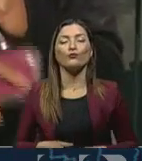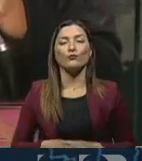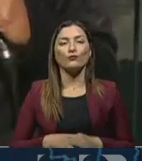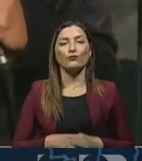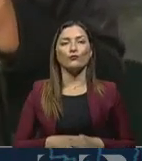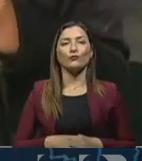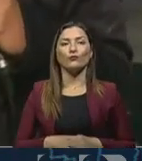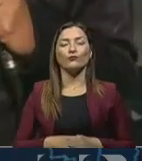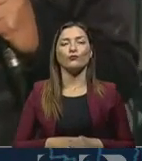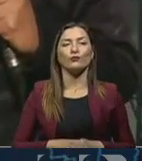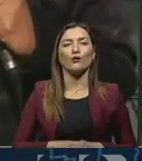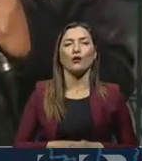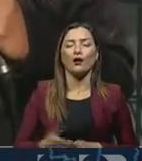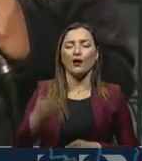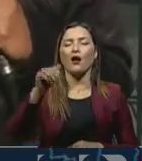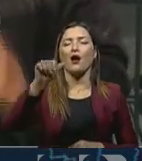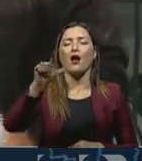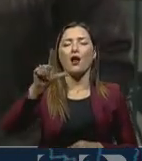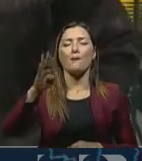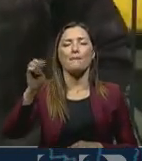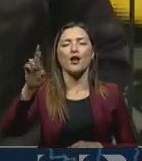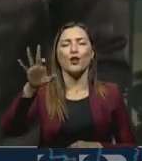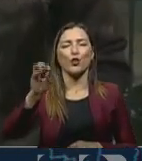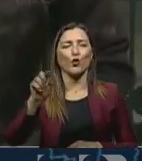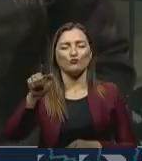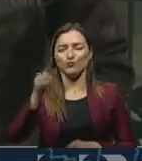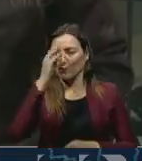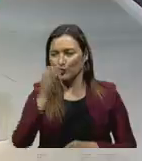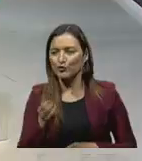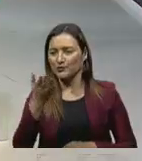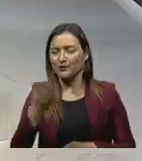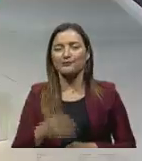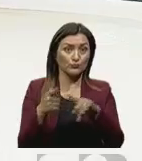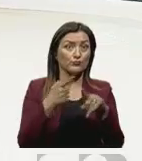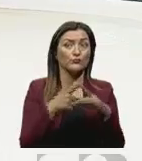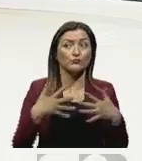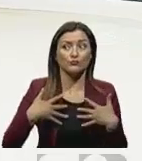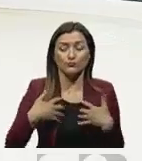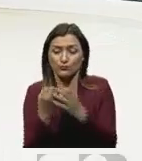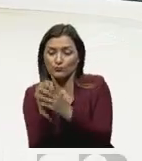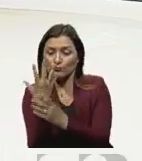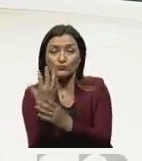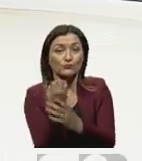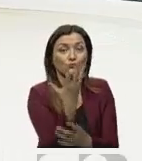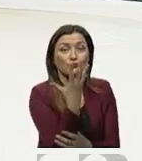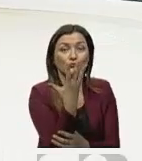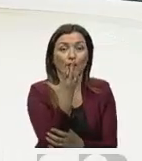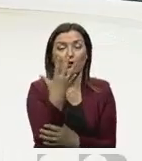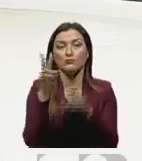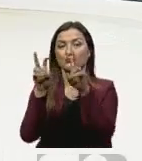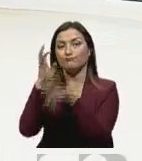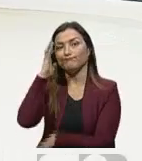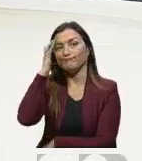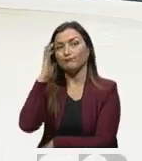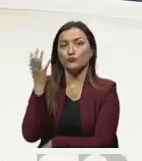Alberto sé que también ya estás ahí muy buenos días Buenos días Estefi Muchísimas gracias por la información de hoy tenemos un tema sin duda preocupante